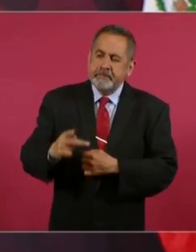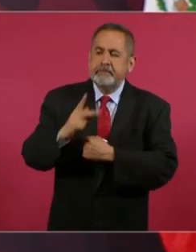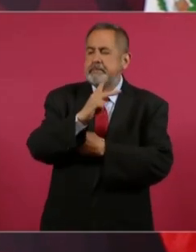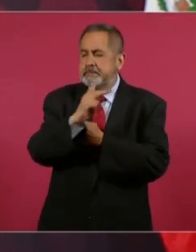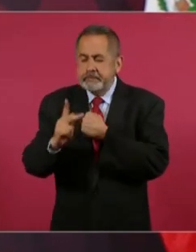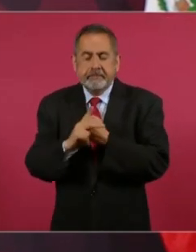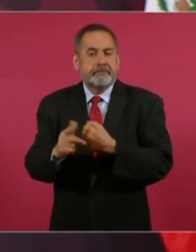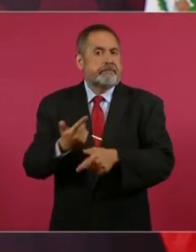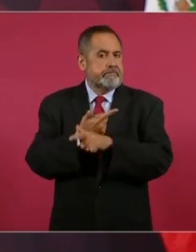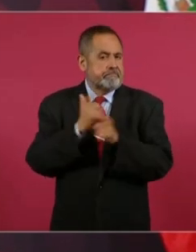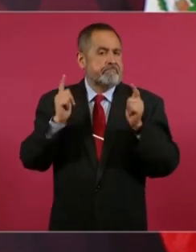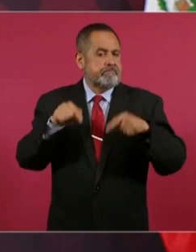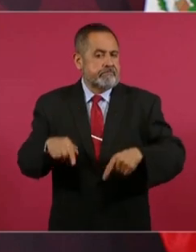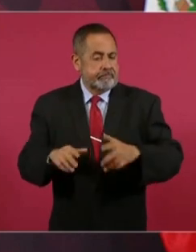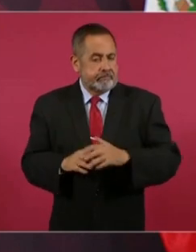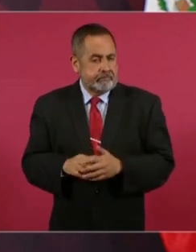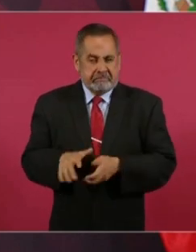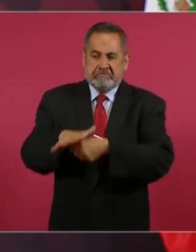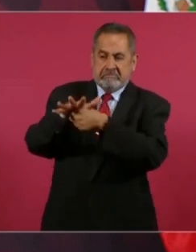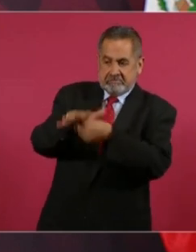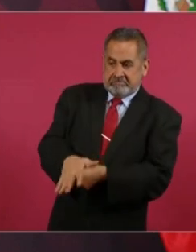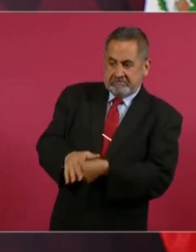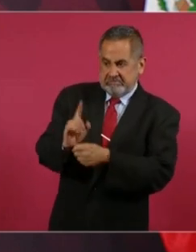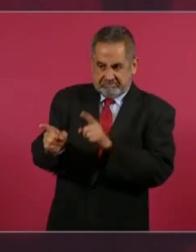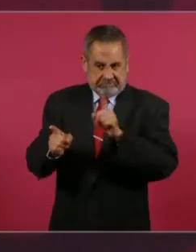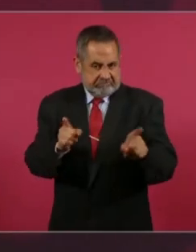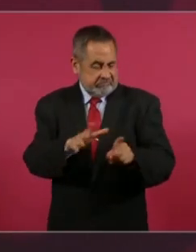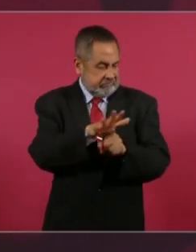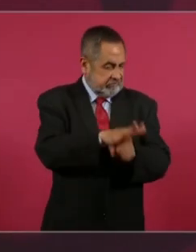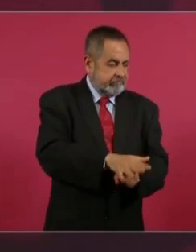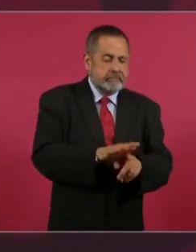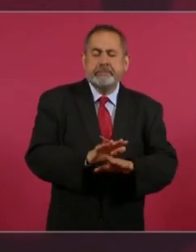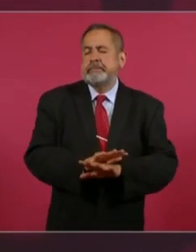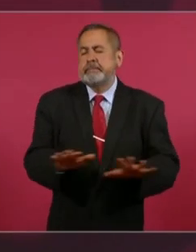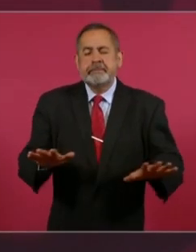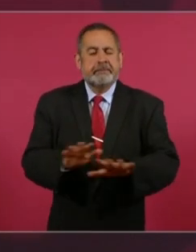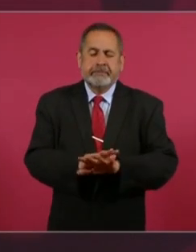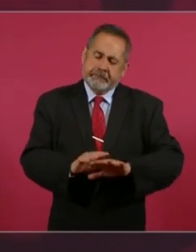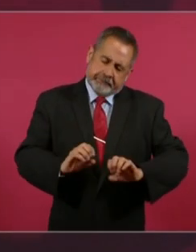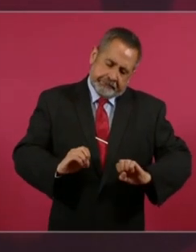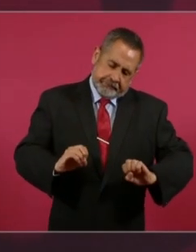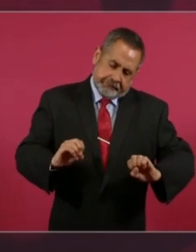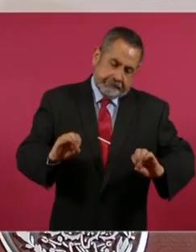libre, sin represión a nadie,